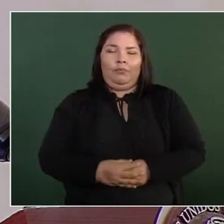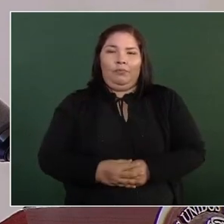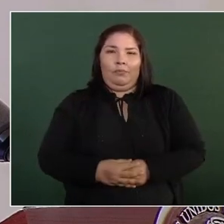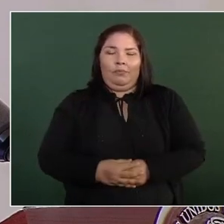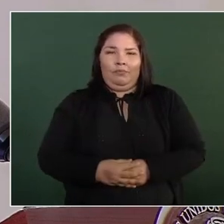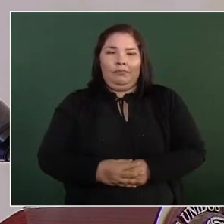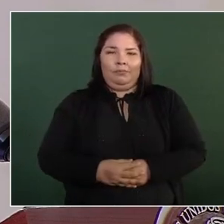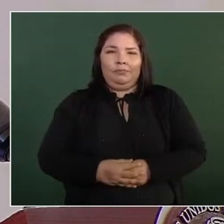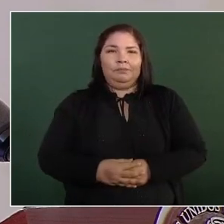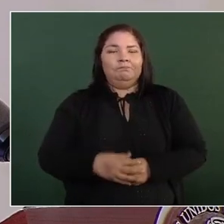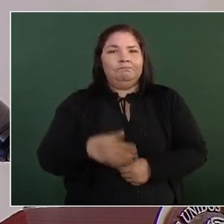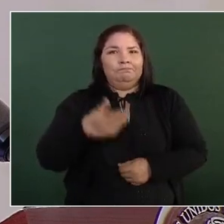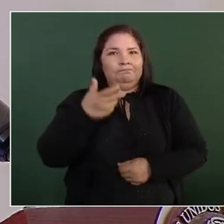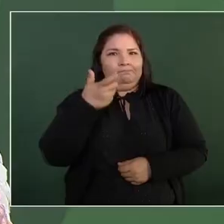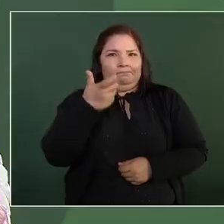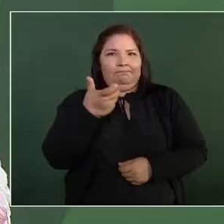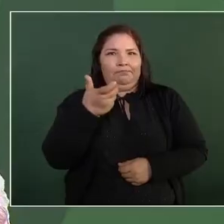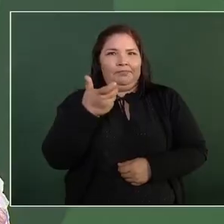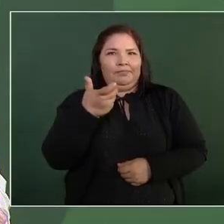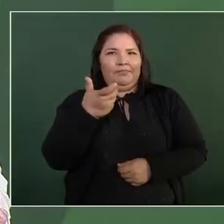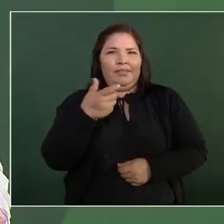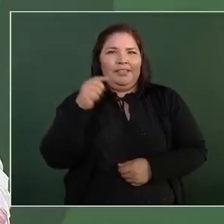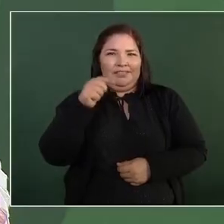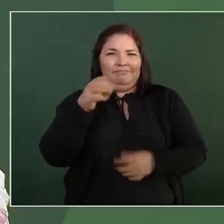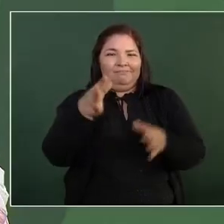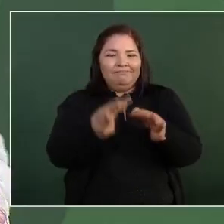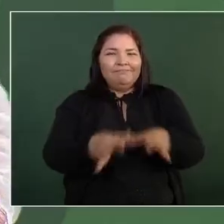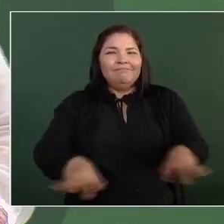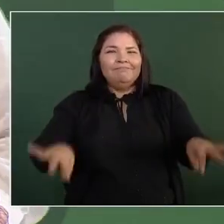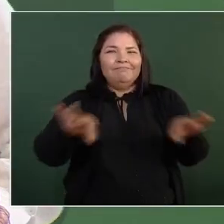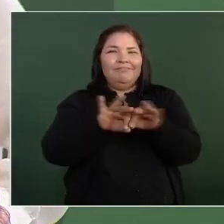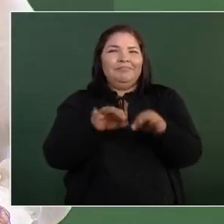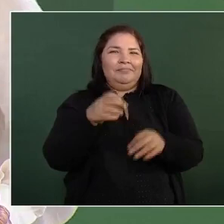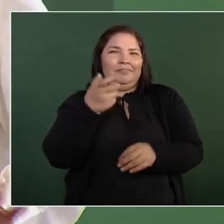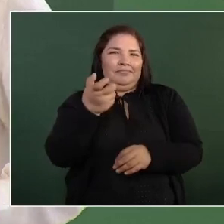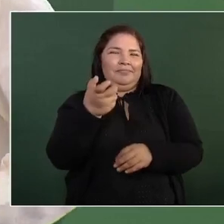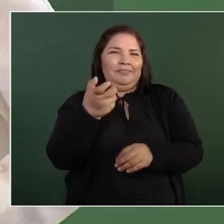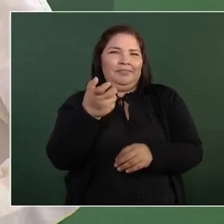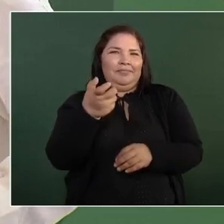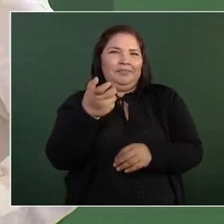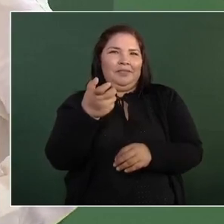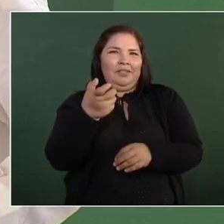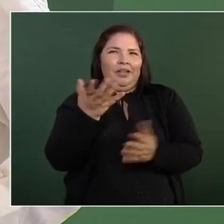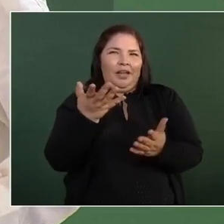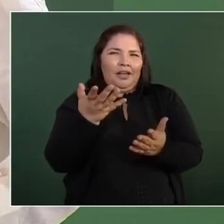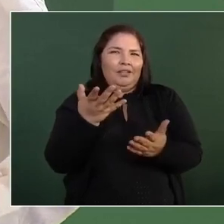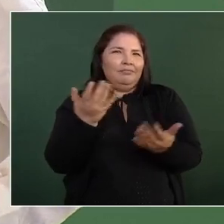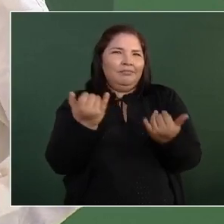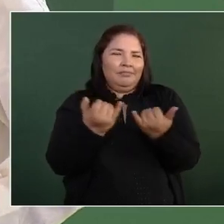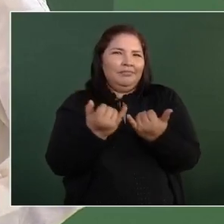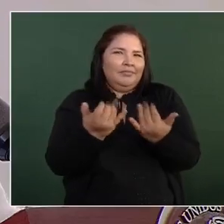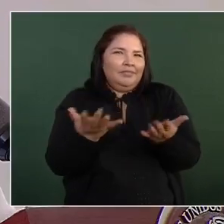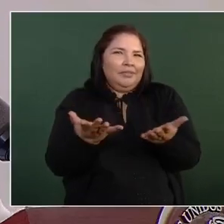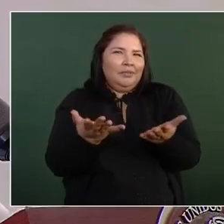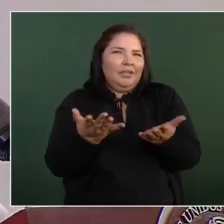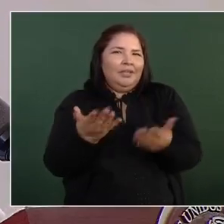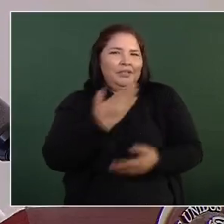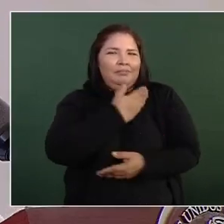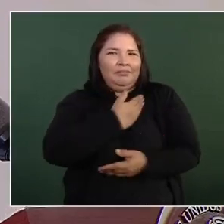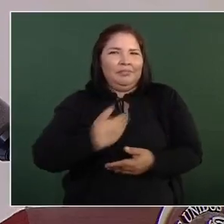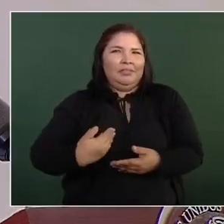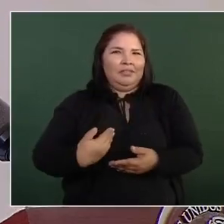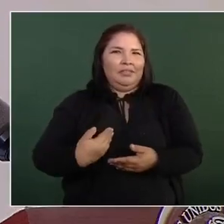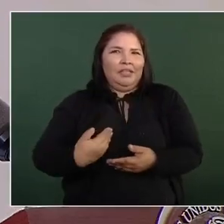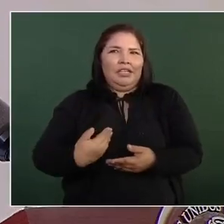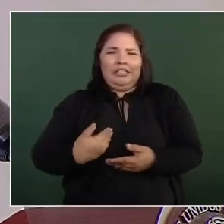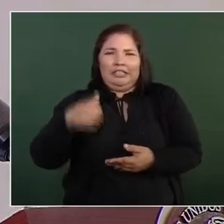Bueno, ello es muy significativo. Por eso digo, no, el norte también. El presidente ha